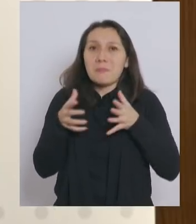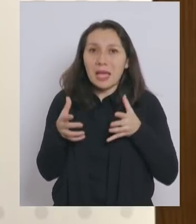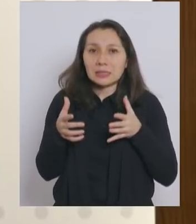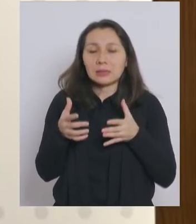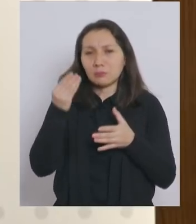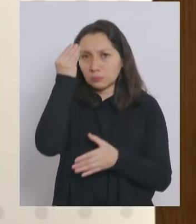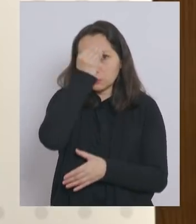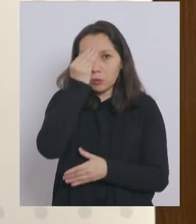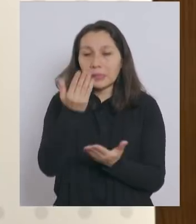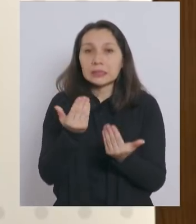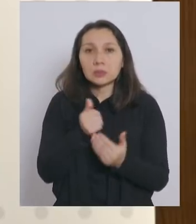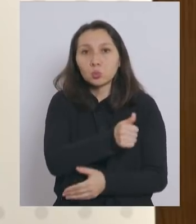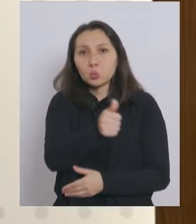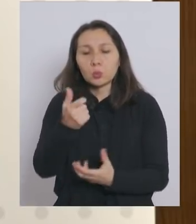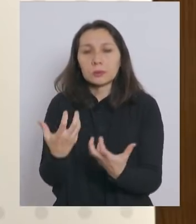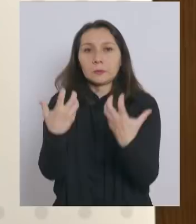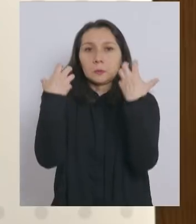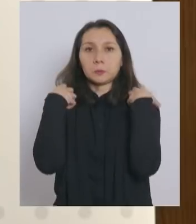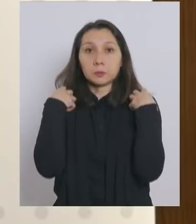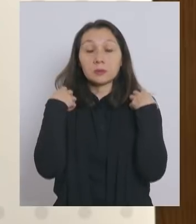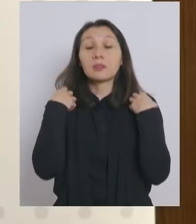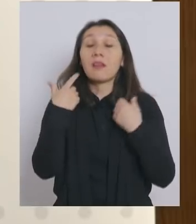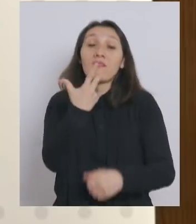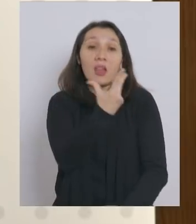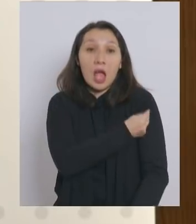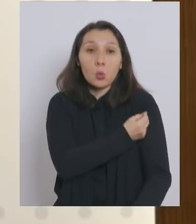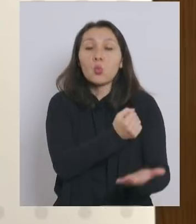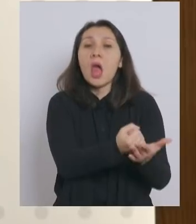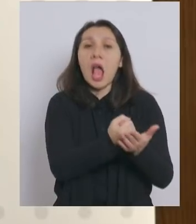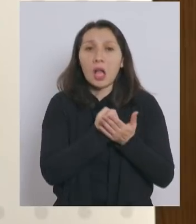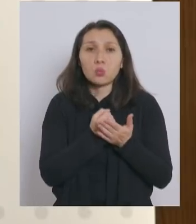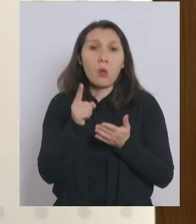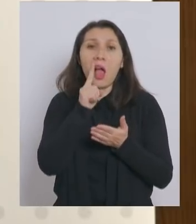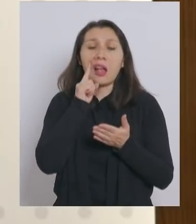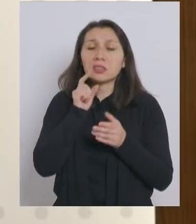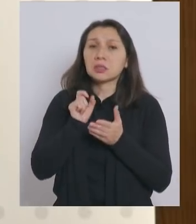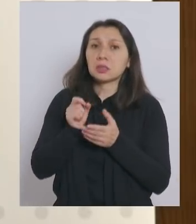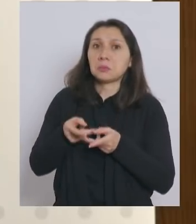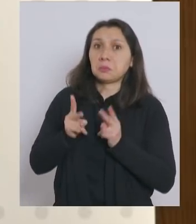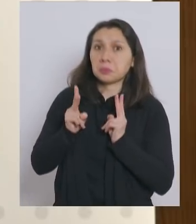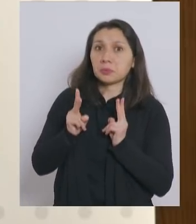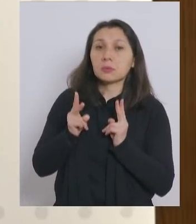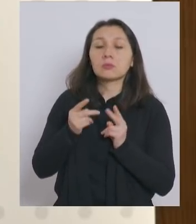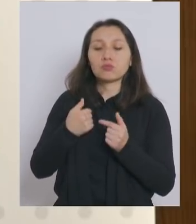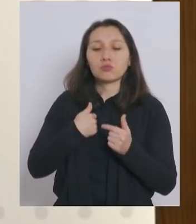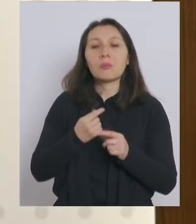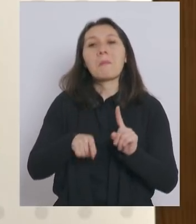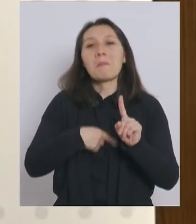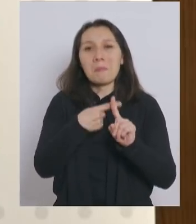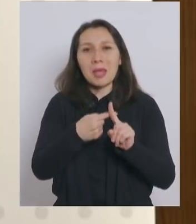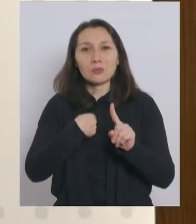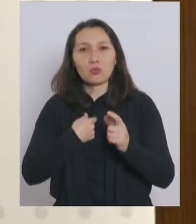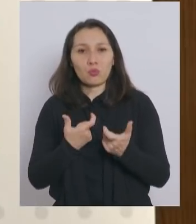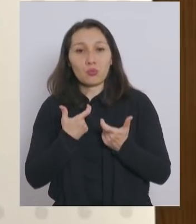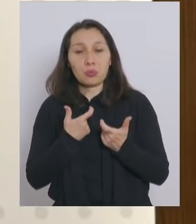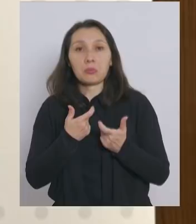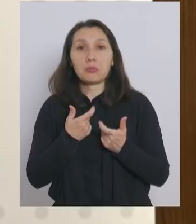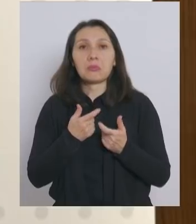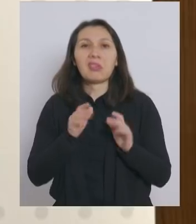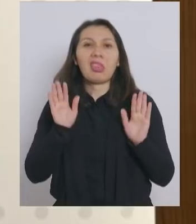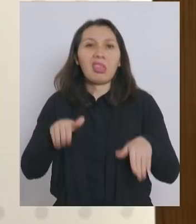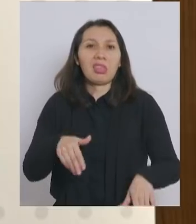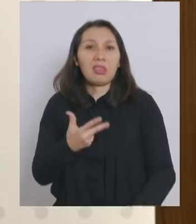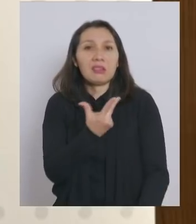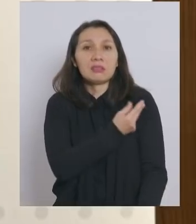y requiere que todos tomemos las medidas. Las vacunas tienen las eficacias que tienen siempre y cuando nosotros tomemos las medidas. Si nosotros no tomamos las